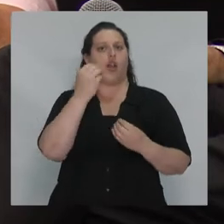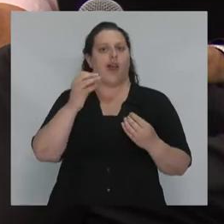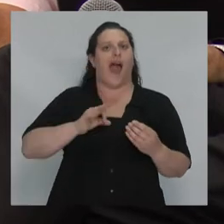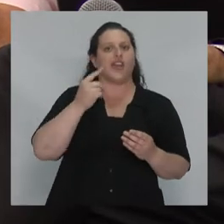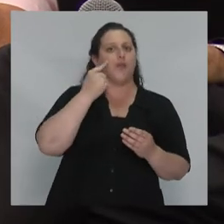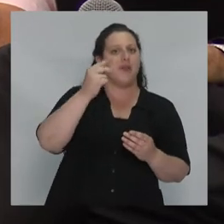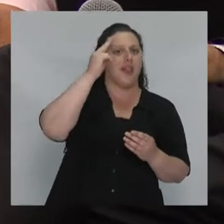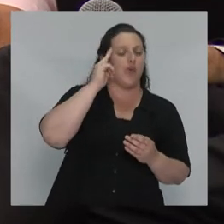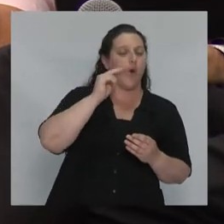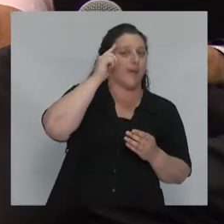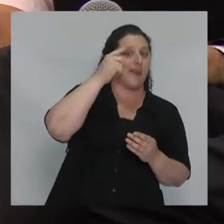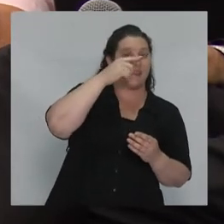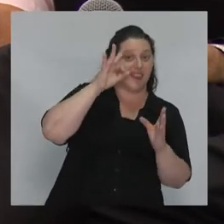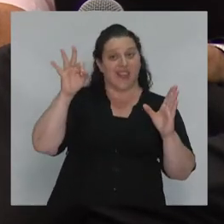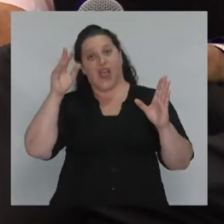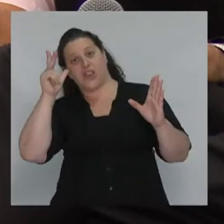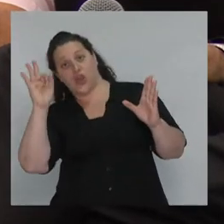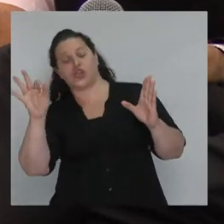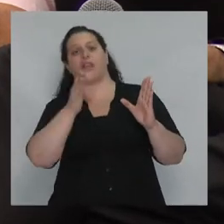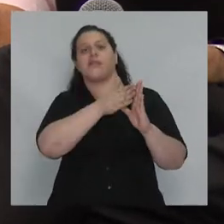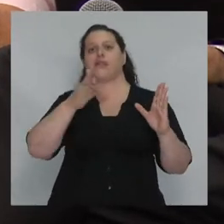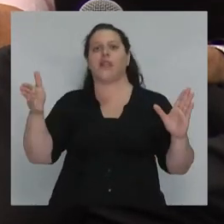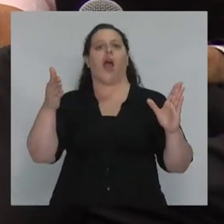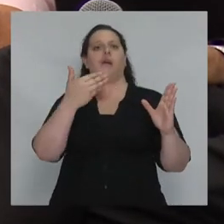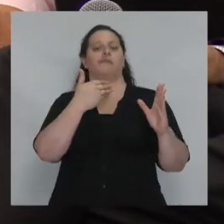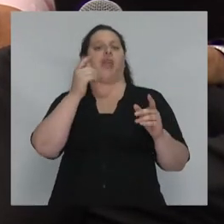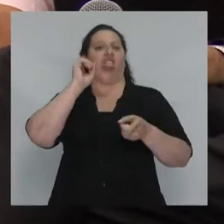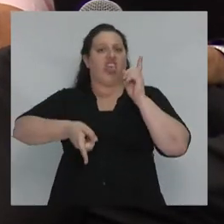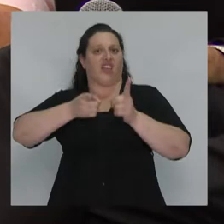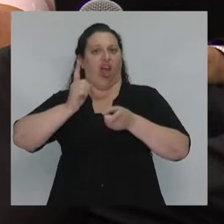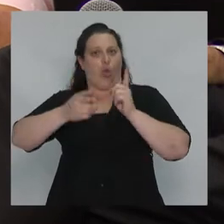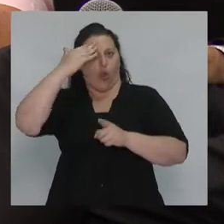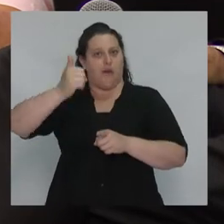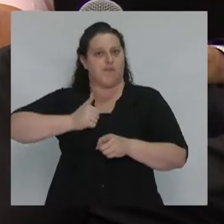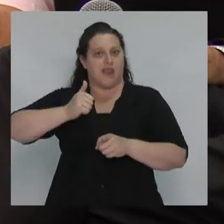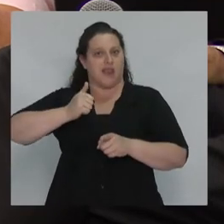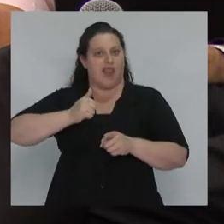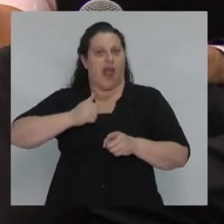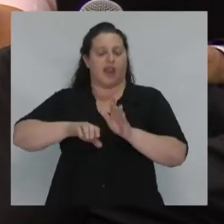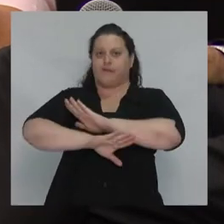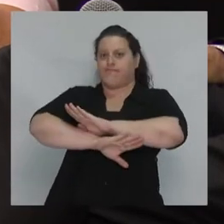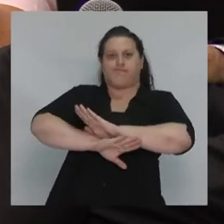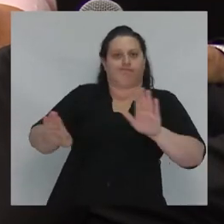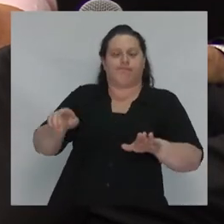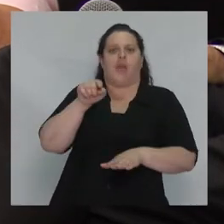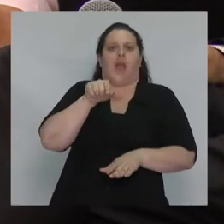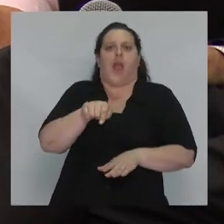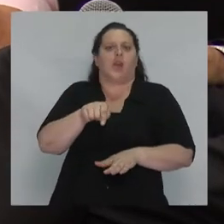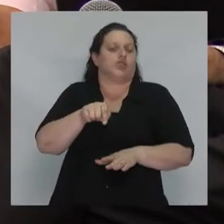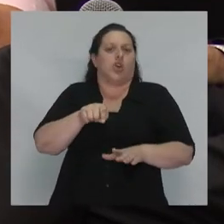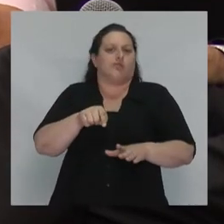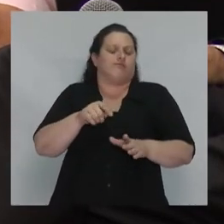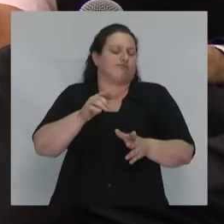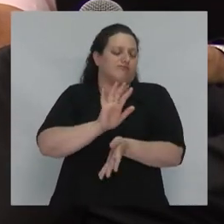muchísimos esfuerzos, salir de las dictaduras militares que cometieron las peores atrocidades en materia de derechos